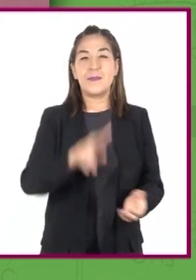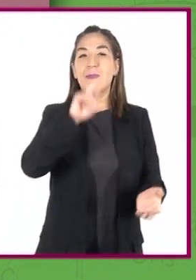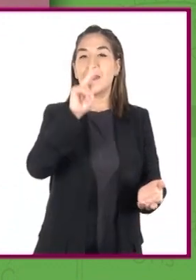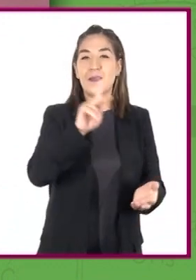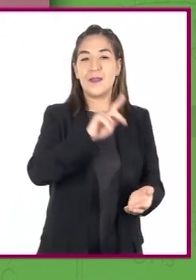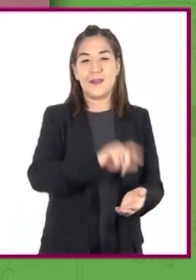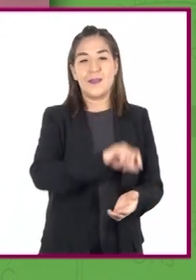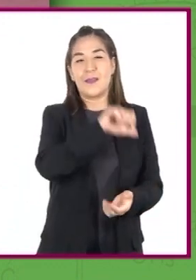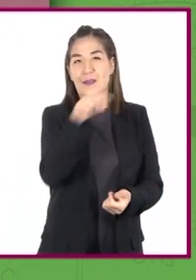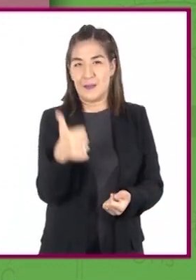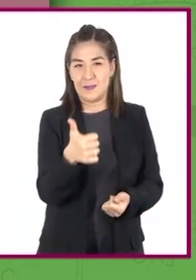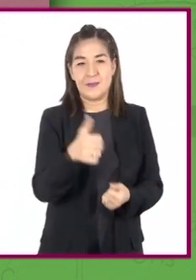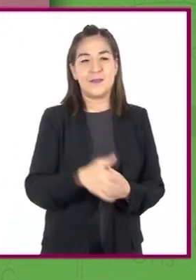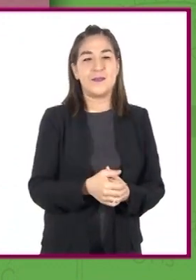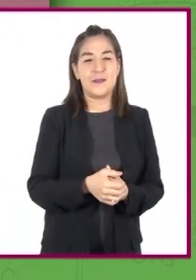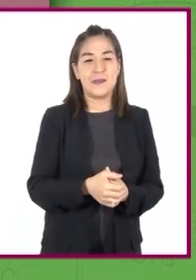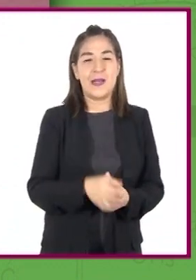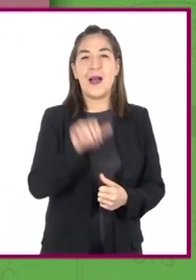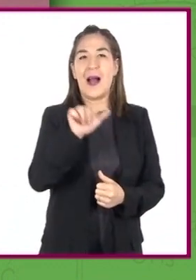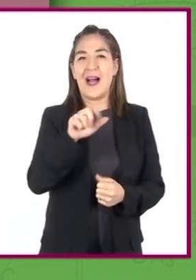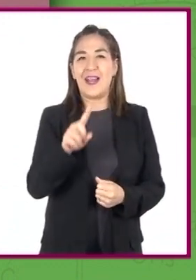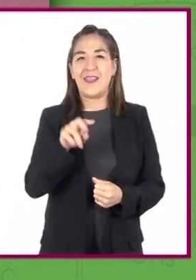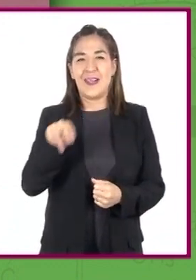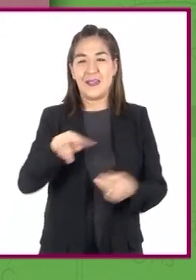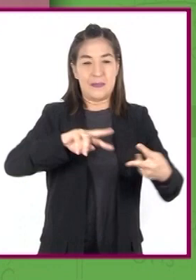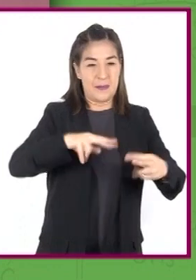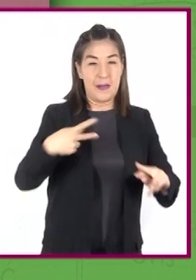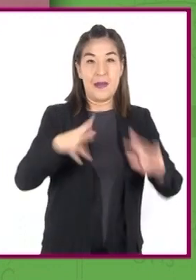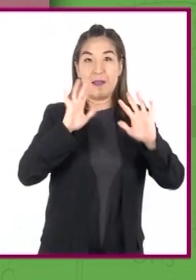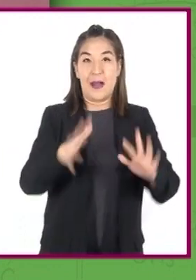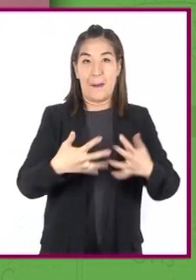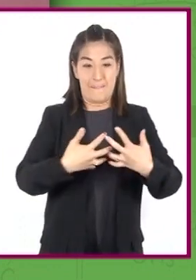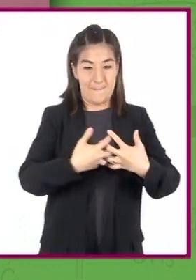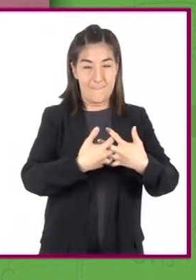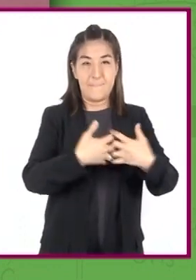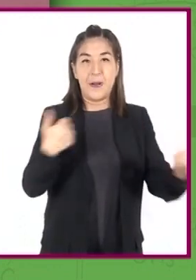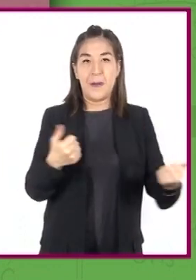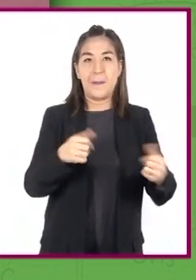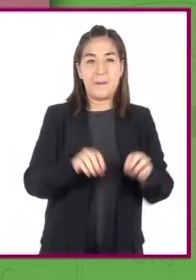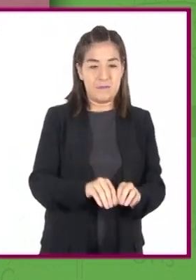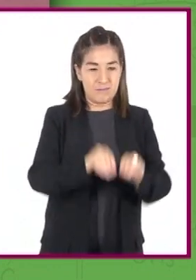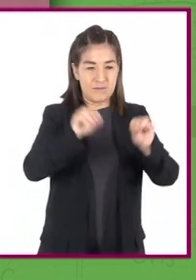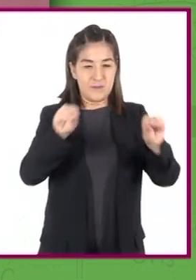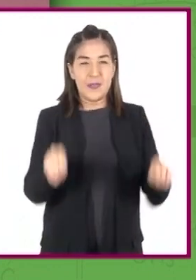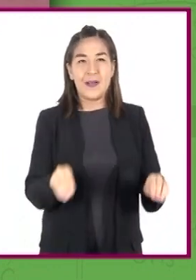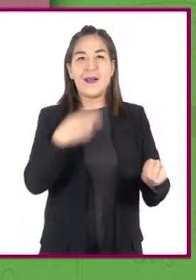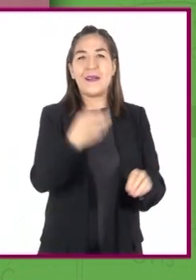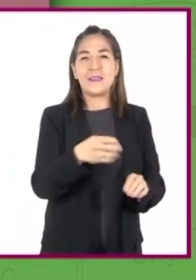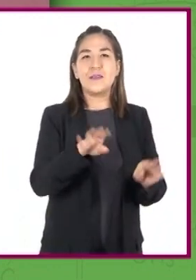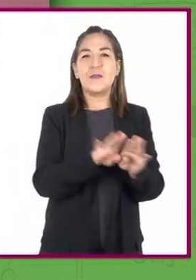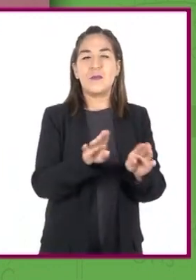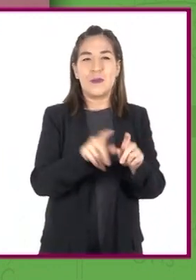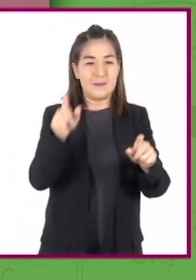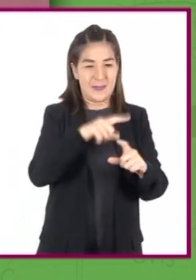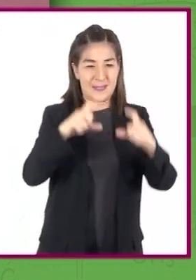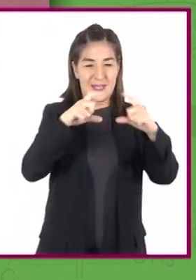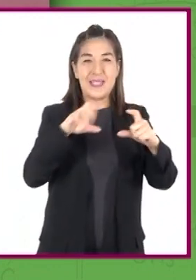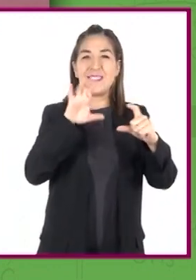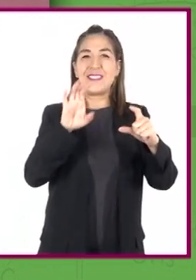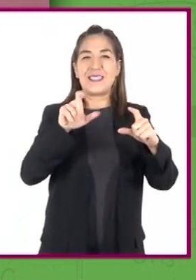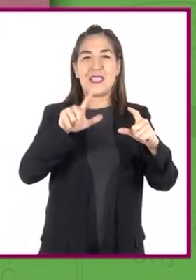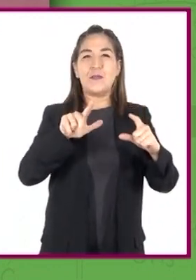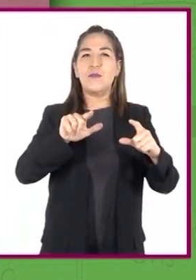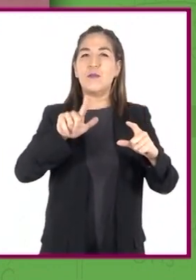Después, el ADN se separa y se desplaza a cada lado de la célula y